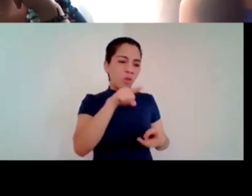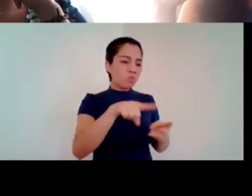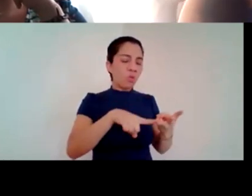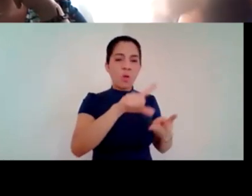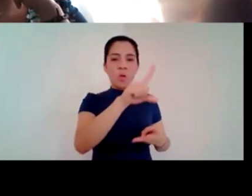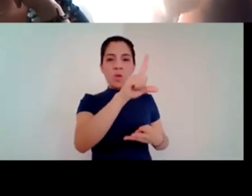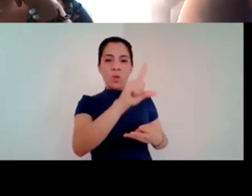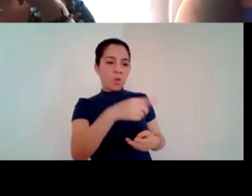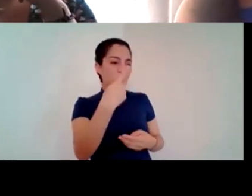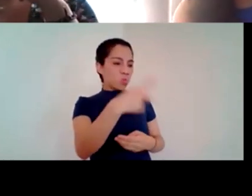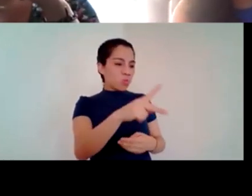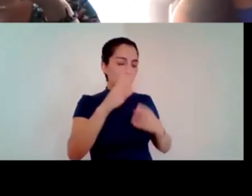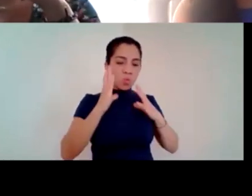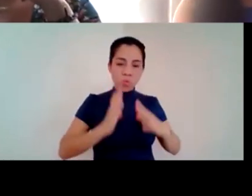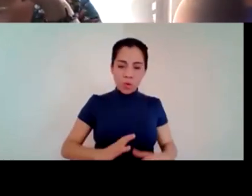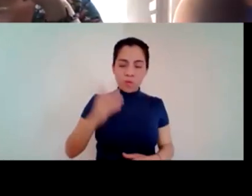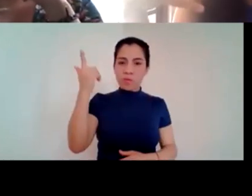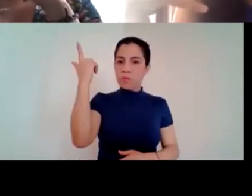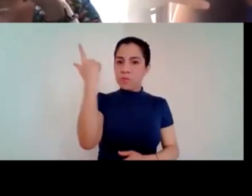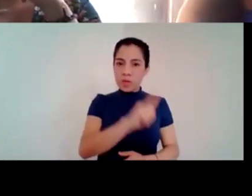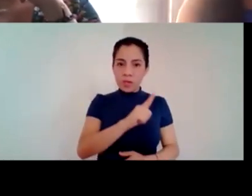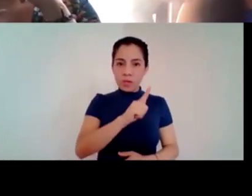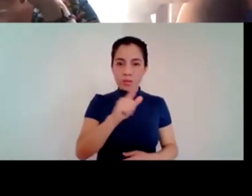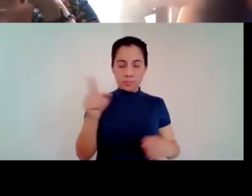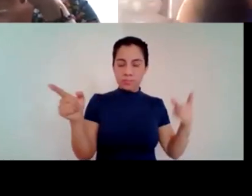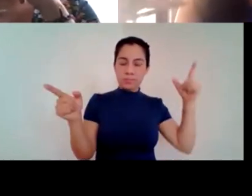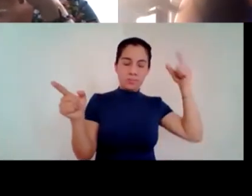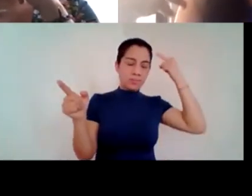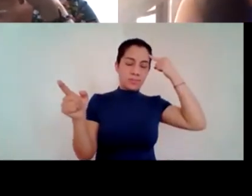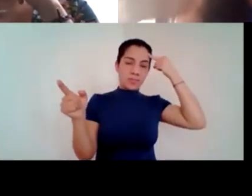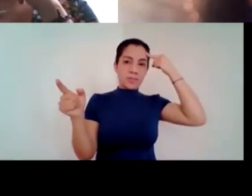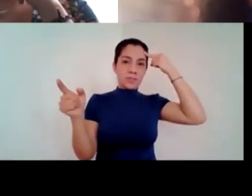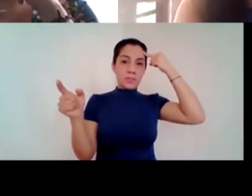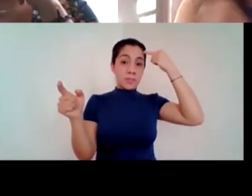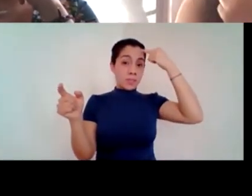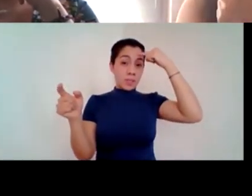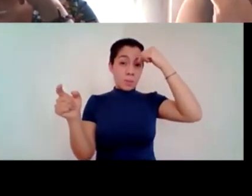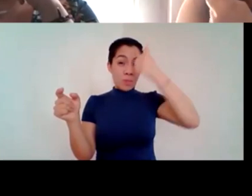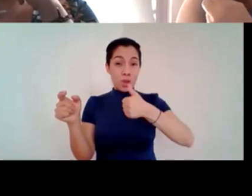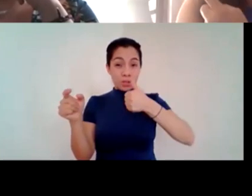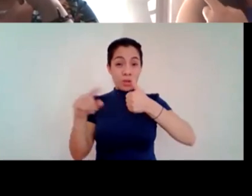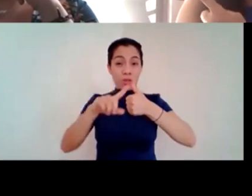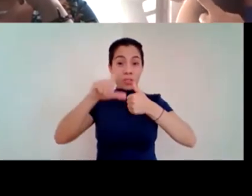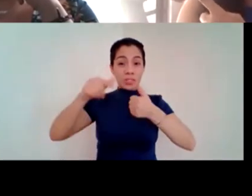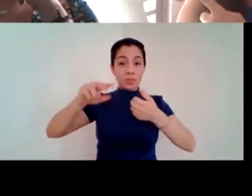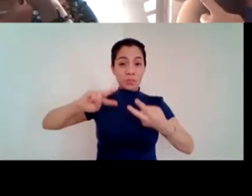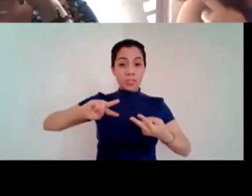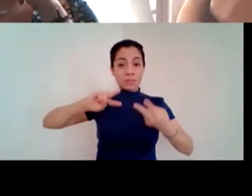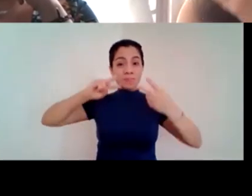cuerpo es feo que lo que sea que generalmente es una proyección suya de su